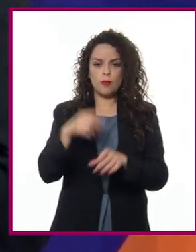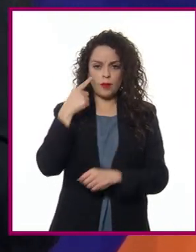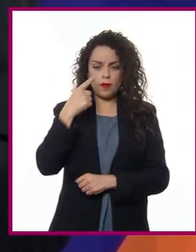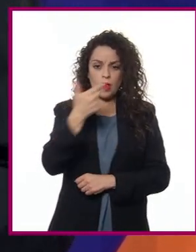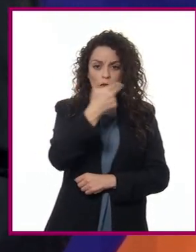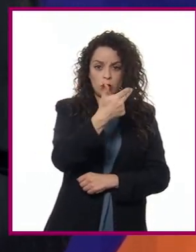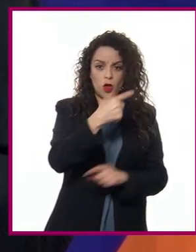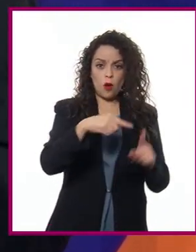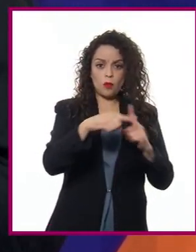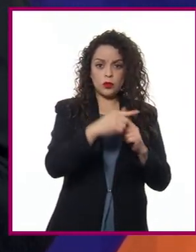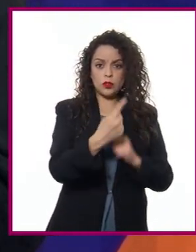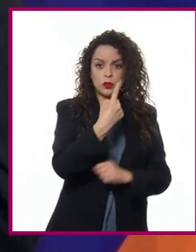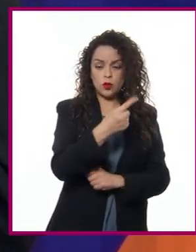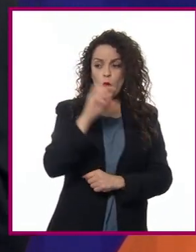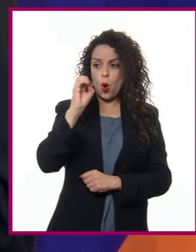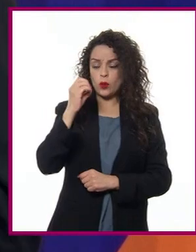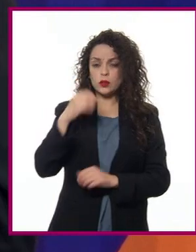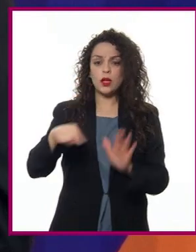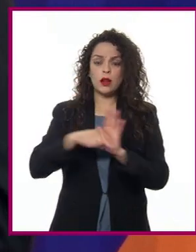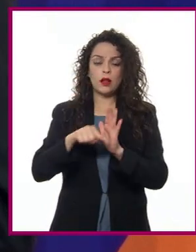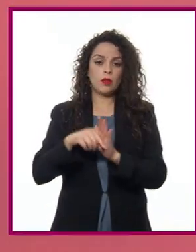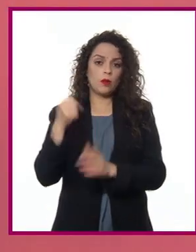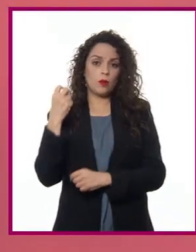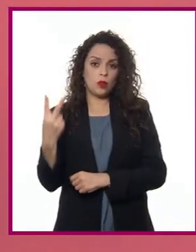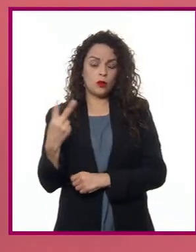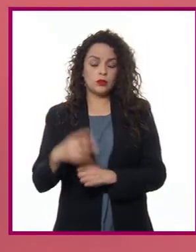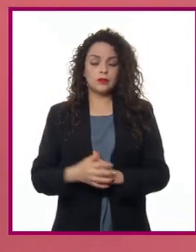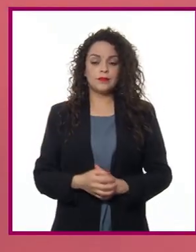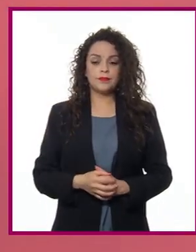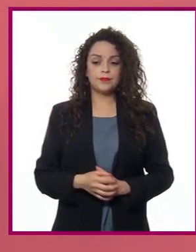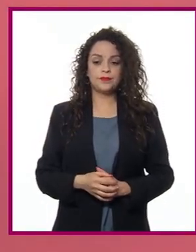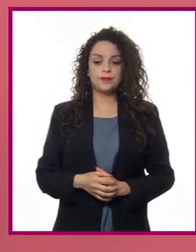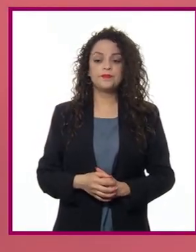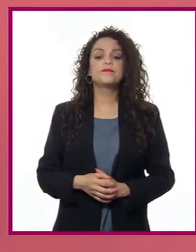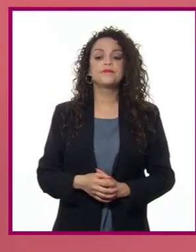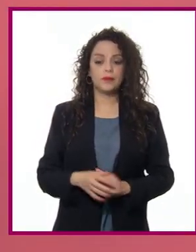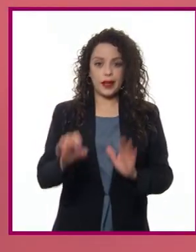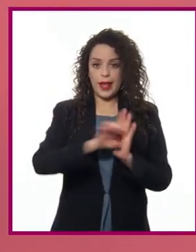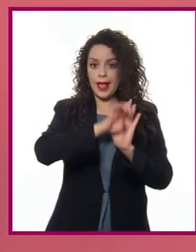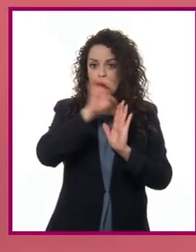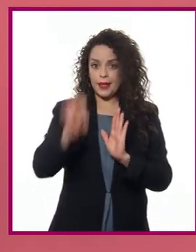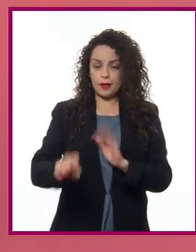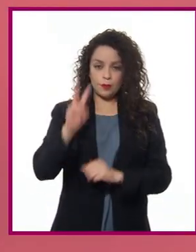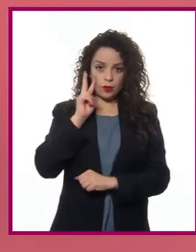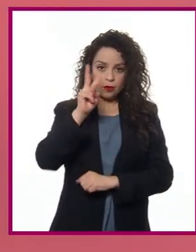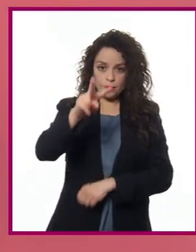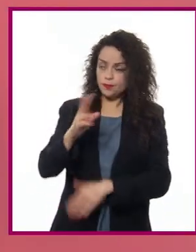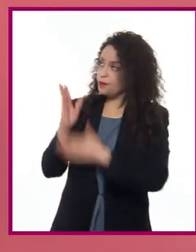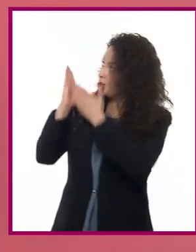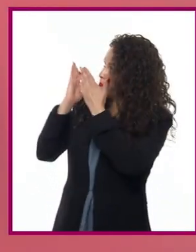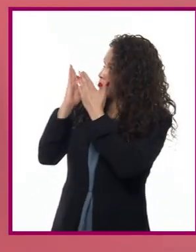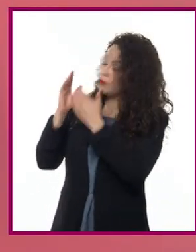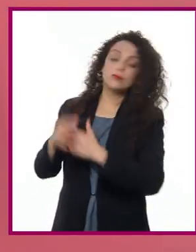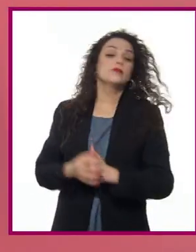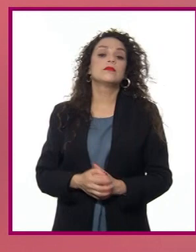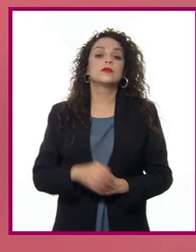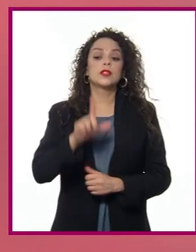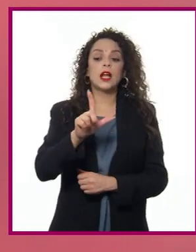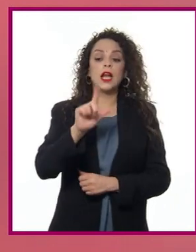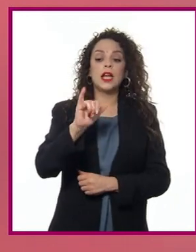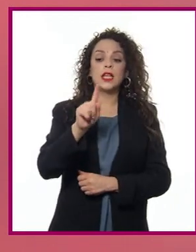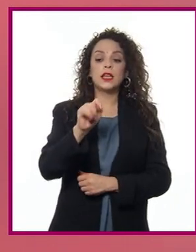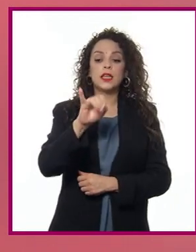positivo 1, oxígeno negativo 2. Vamos a trabajar el ejemplo del siguiente elemento, que es el